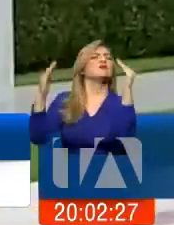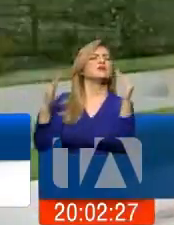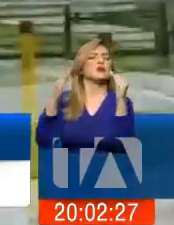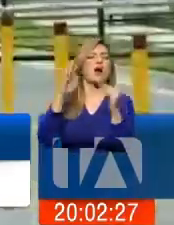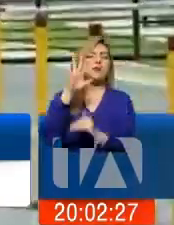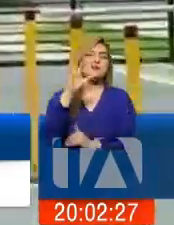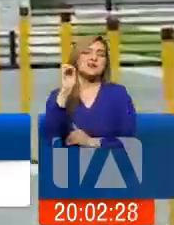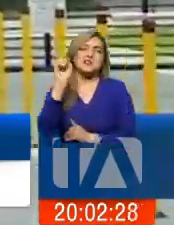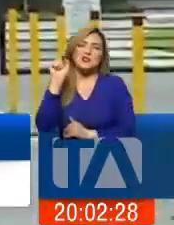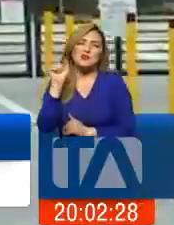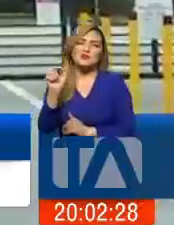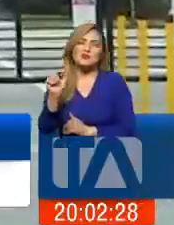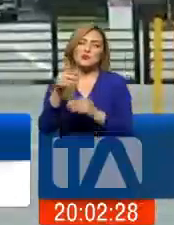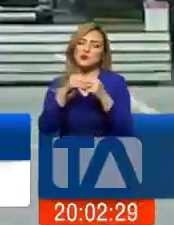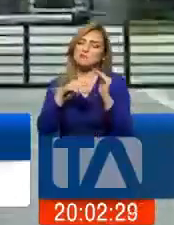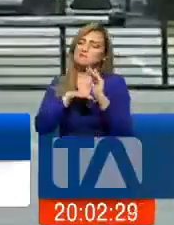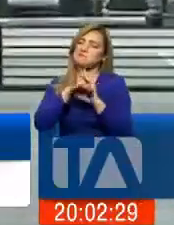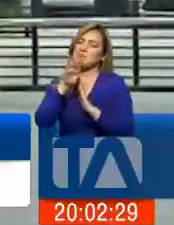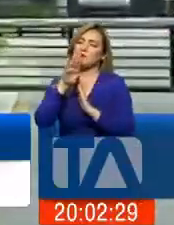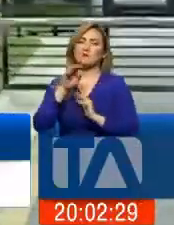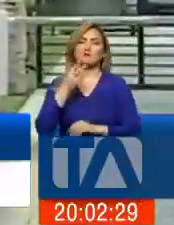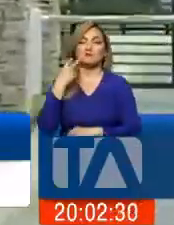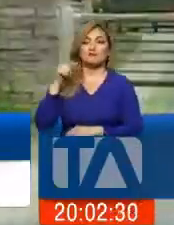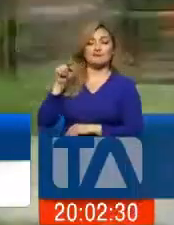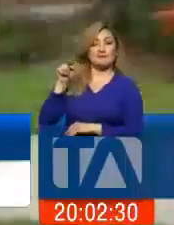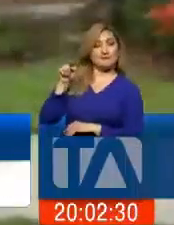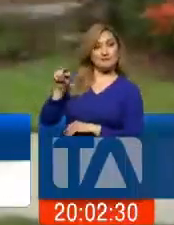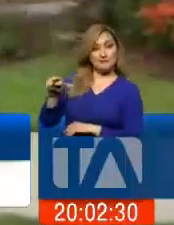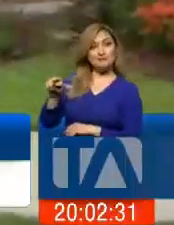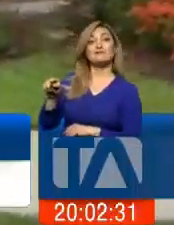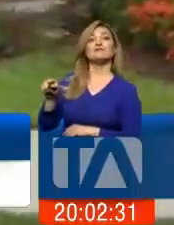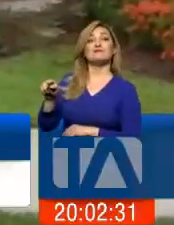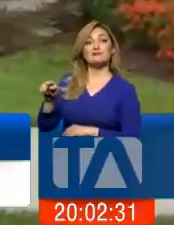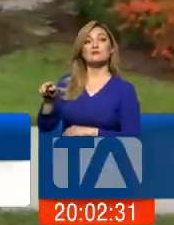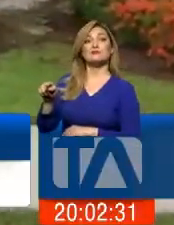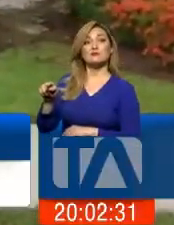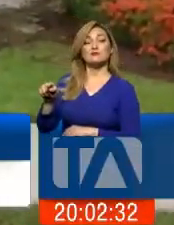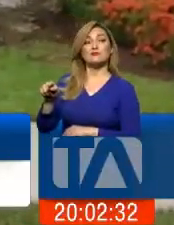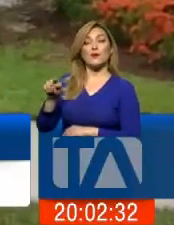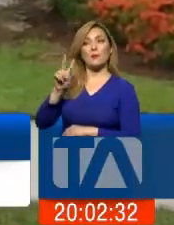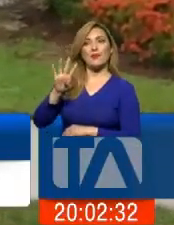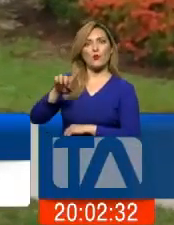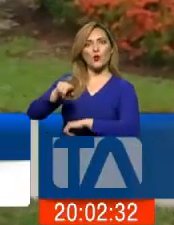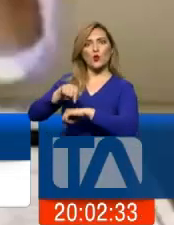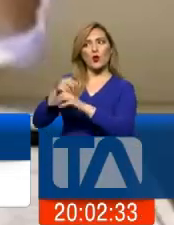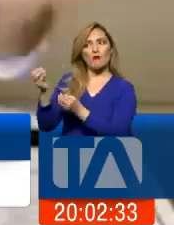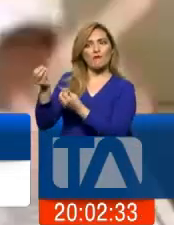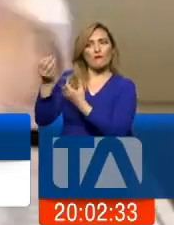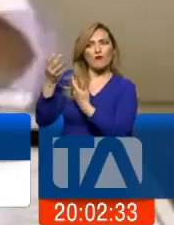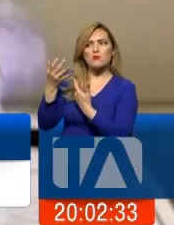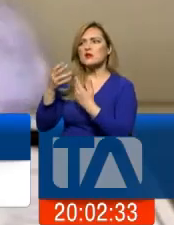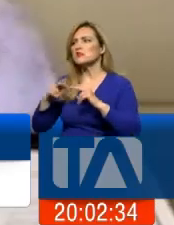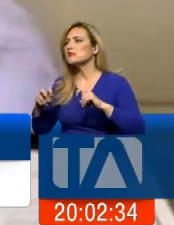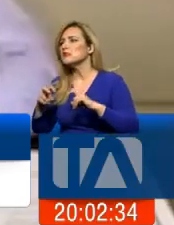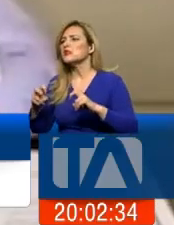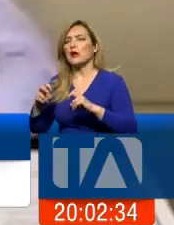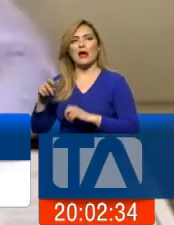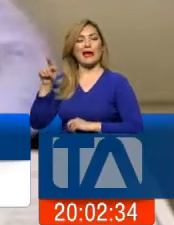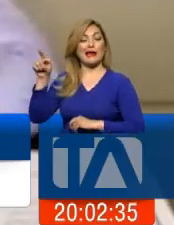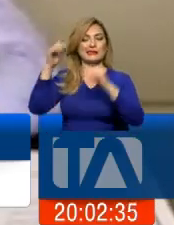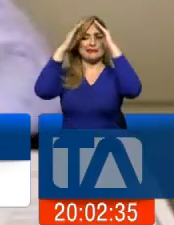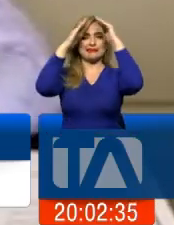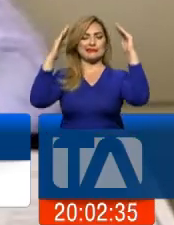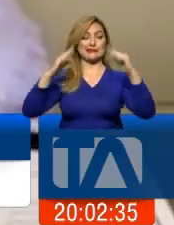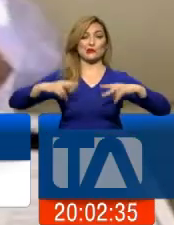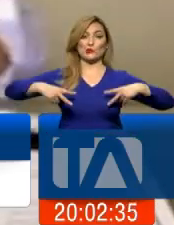$500,000. Aquí, en estas condiciones, es como, según información obtenida por 24 horas, vive el ex